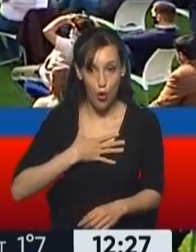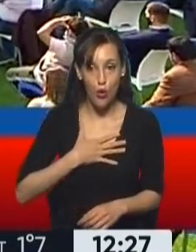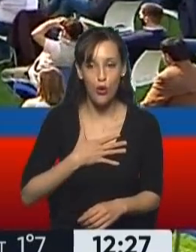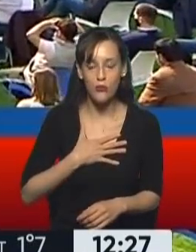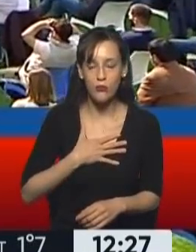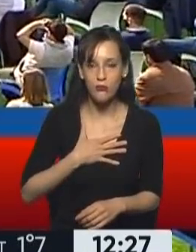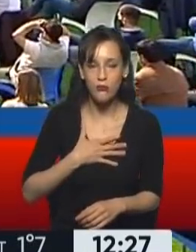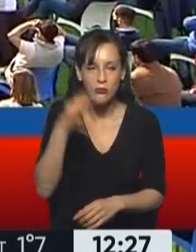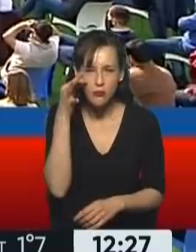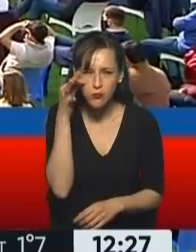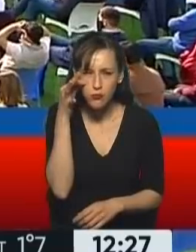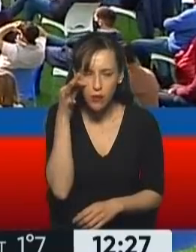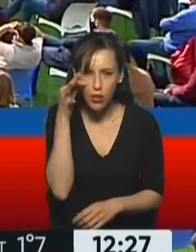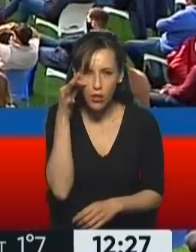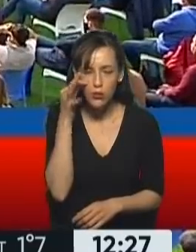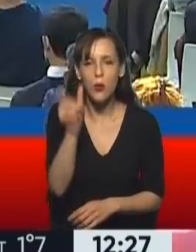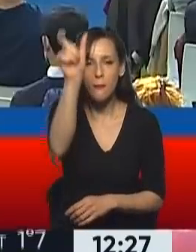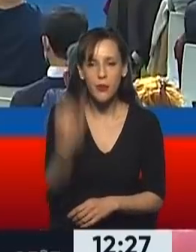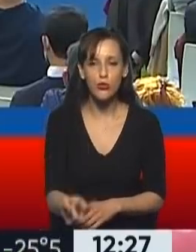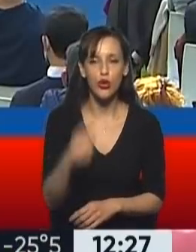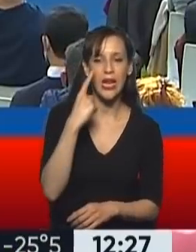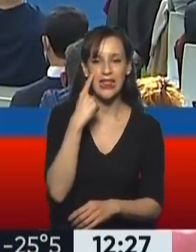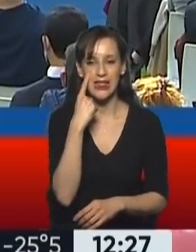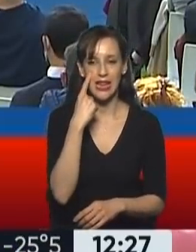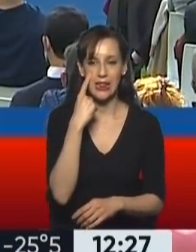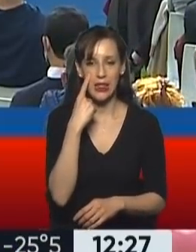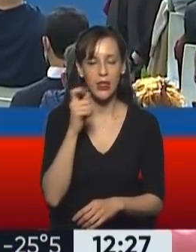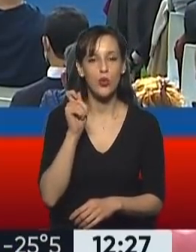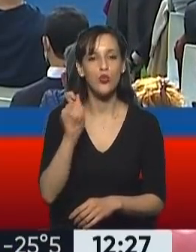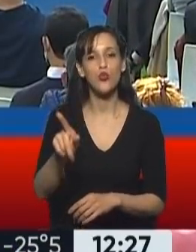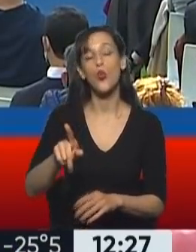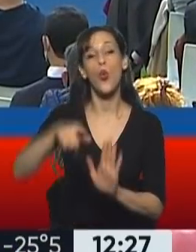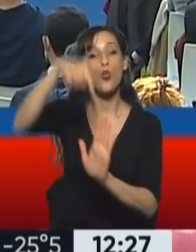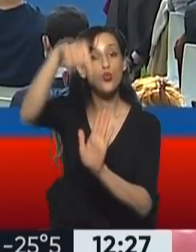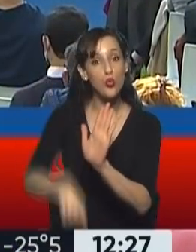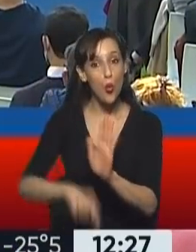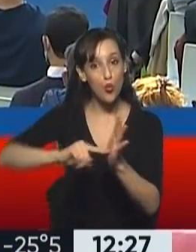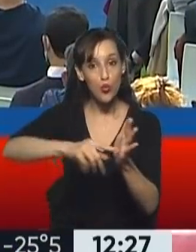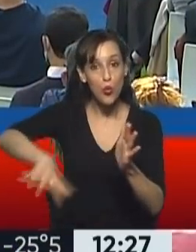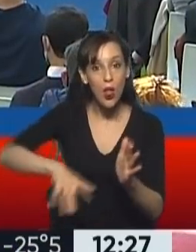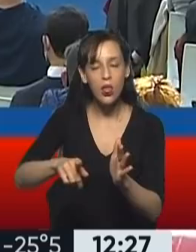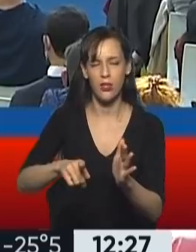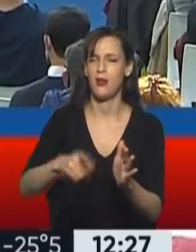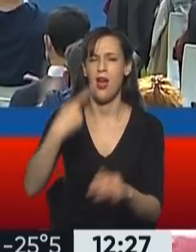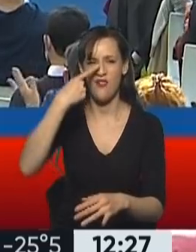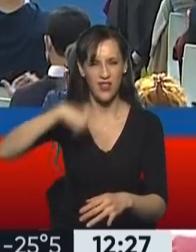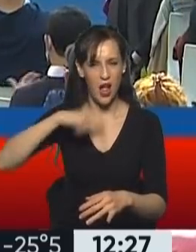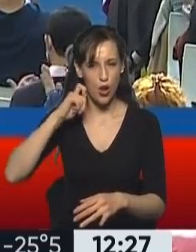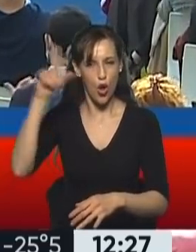un intendente de una lejana ciudad del sur llegó a presidente.